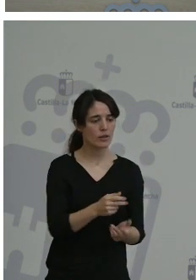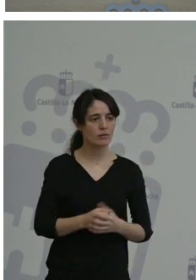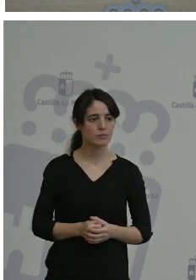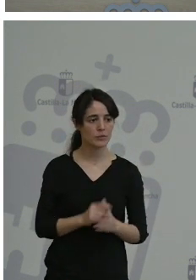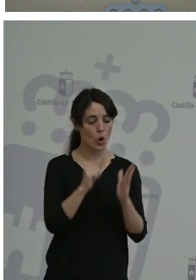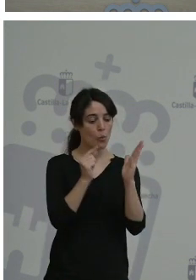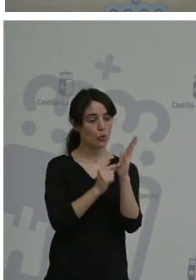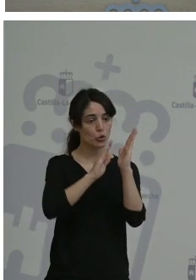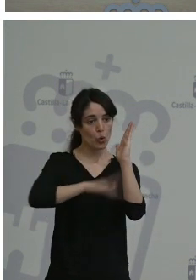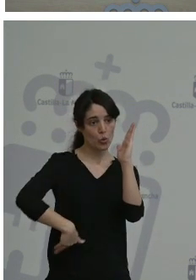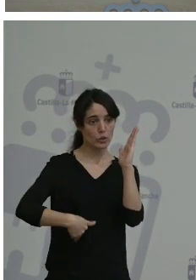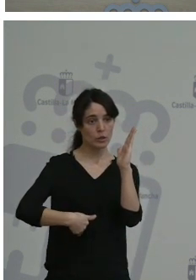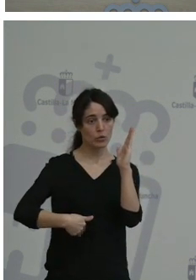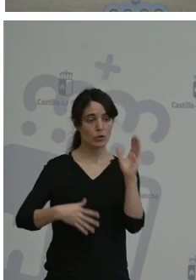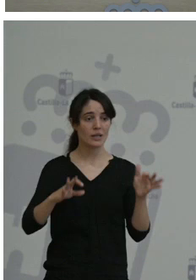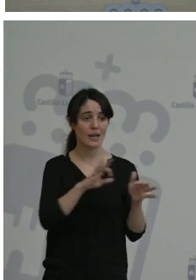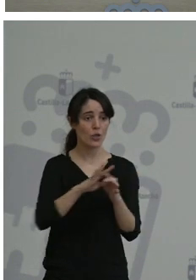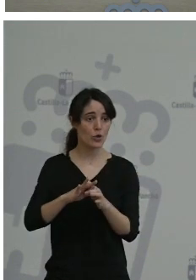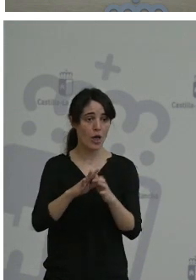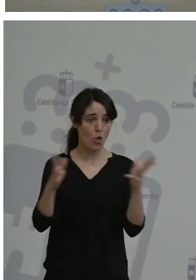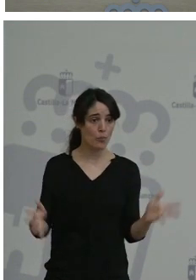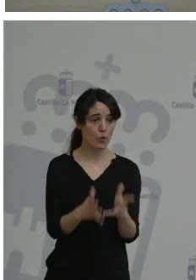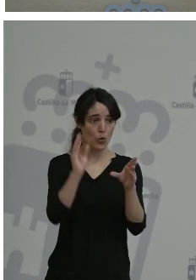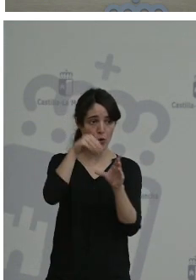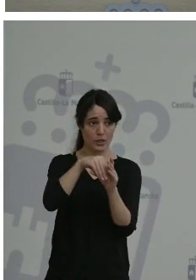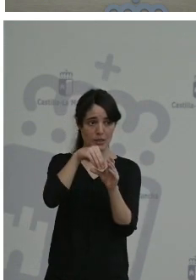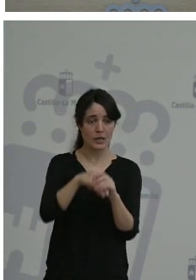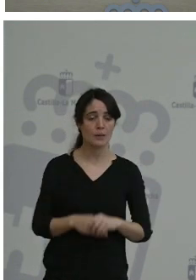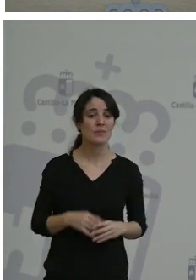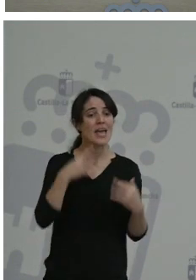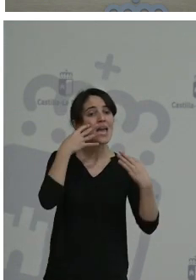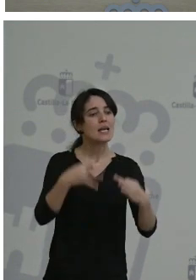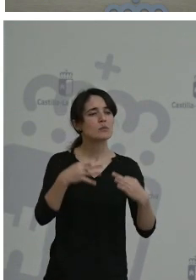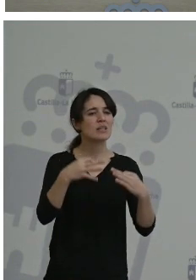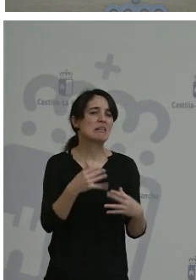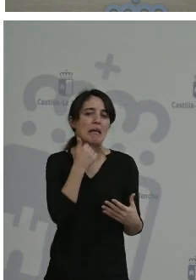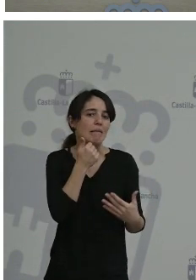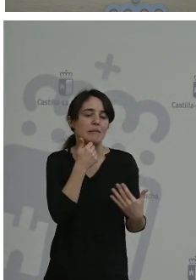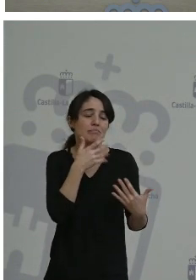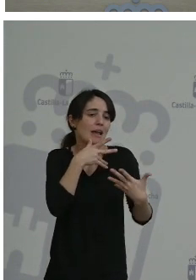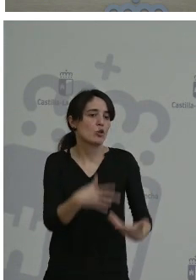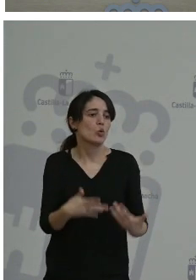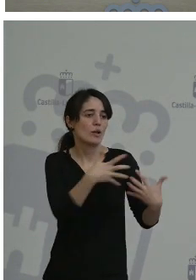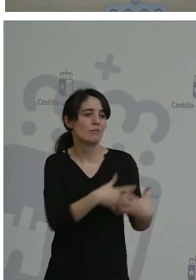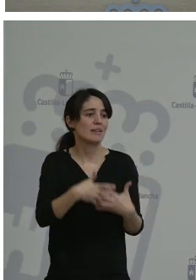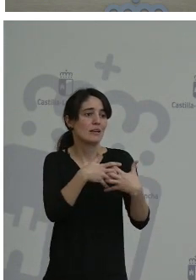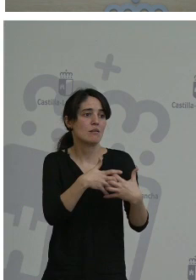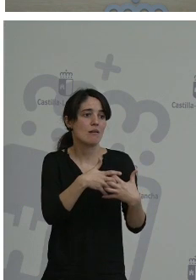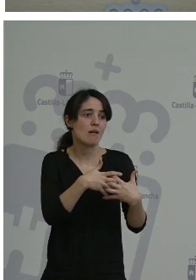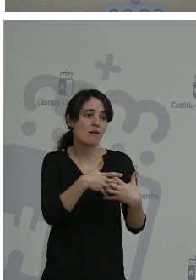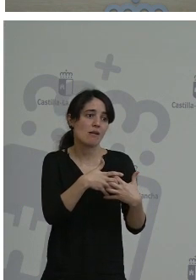punto, en cuanto a la promoción interna, pues sí que es cierto que es ahora mismo la gran batalla o la que está más en segundo lugar.